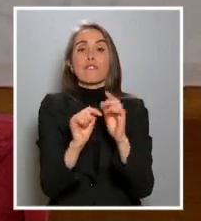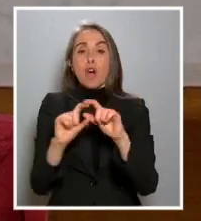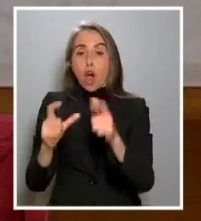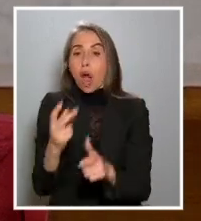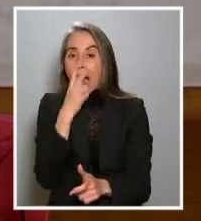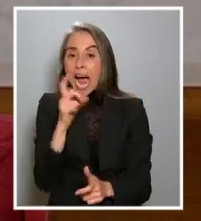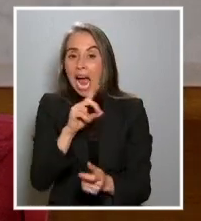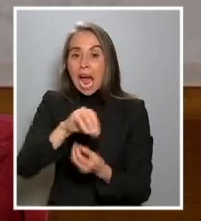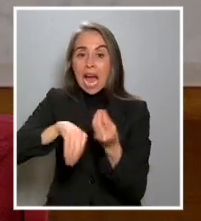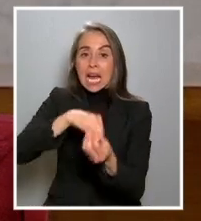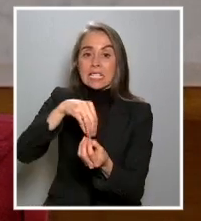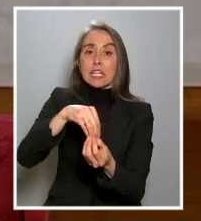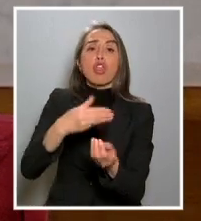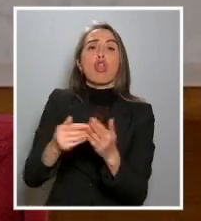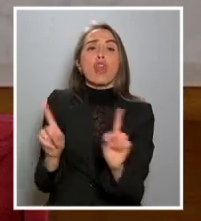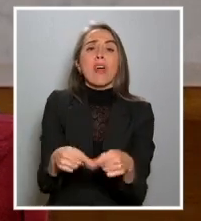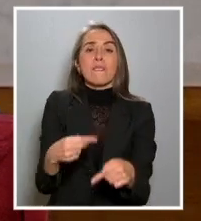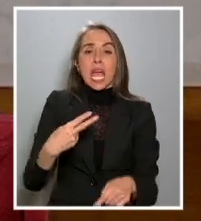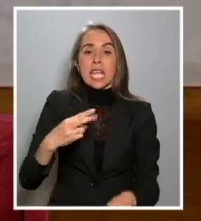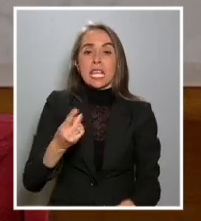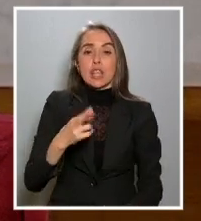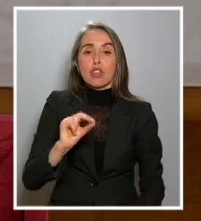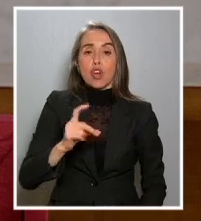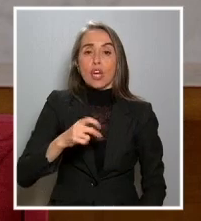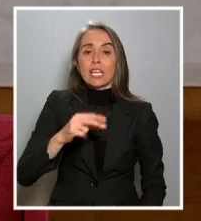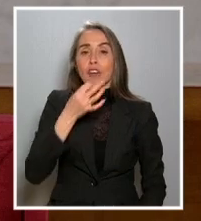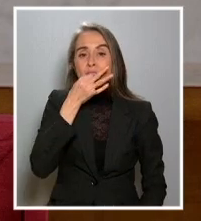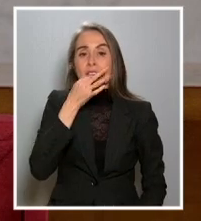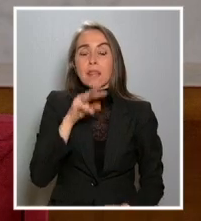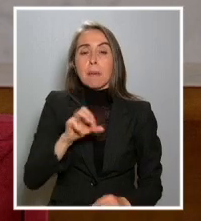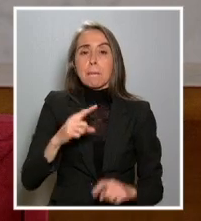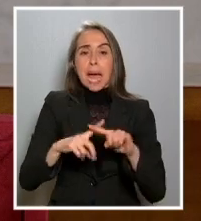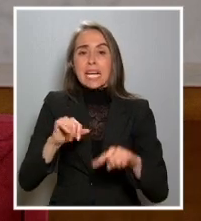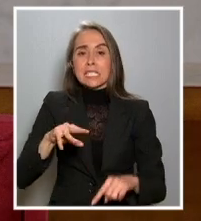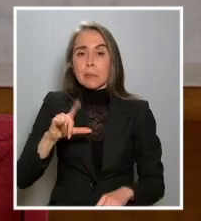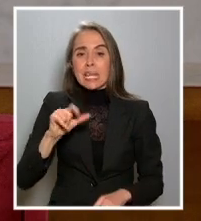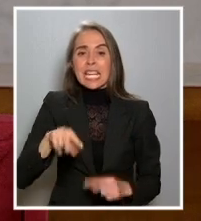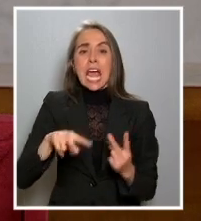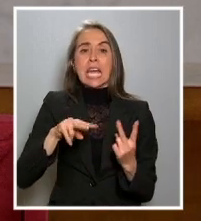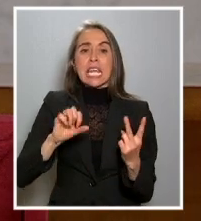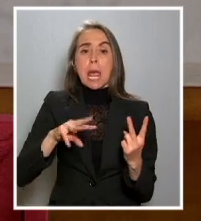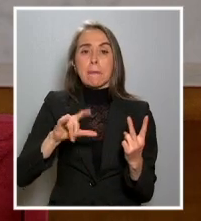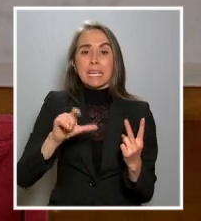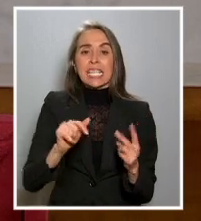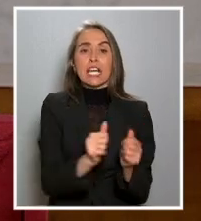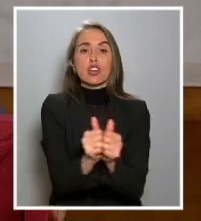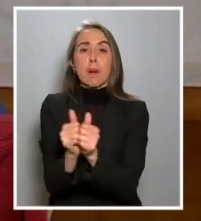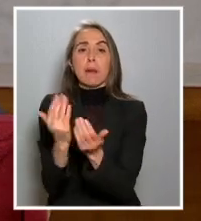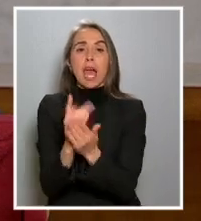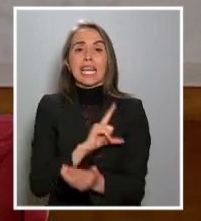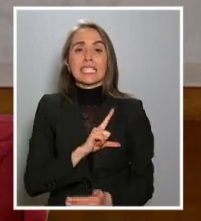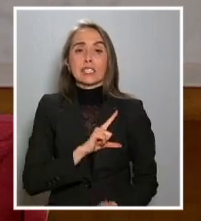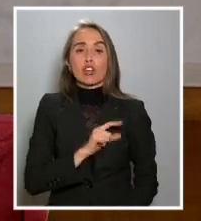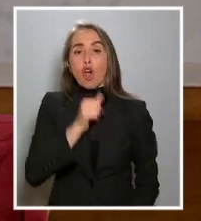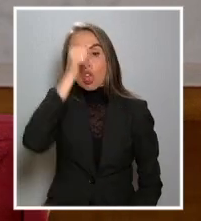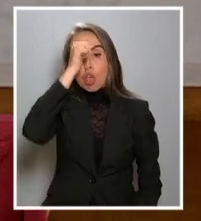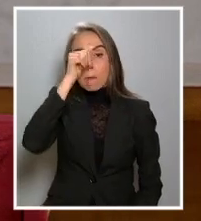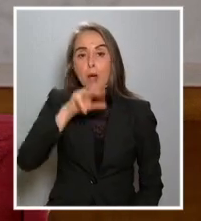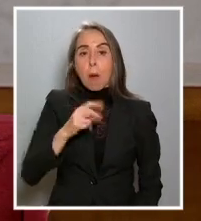hidrógeno verde. O en Emily y Maximilian, que junto a sus compañeros del Liceo Domingo Mate Pérez